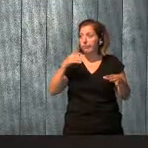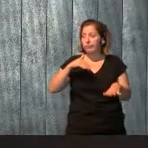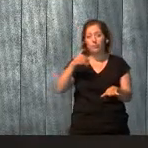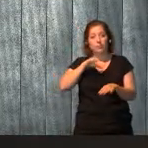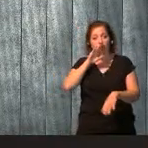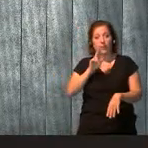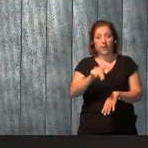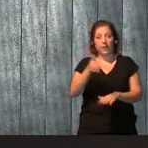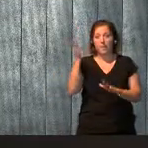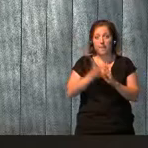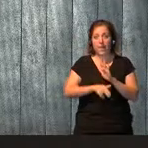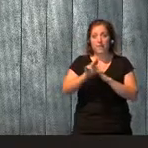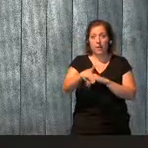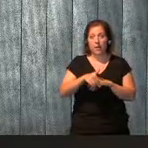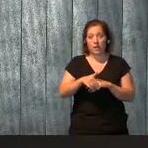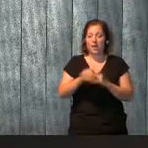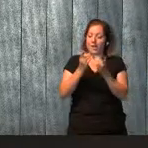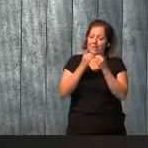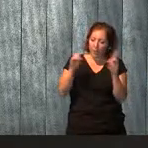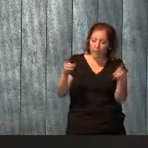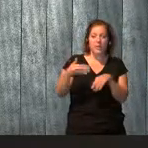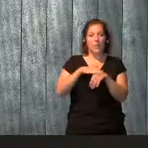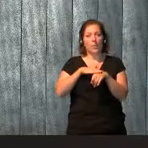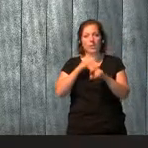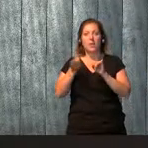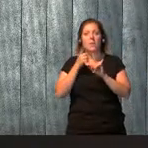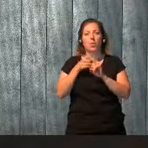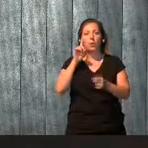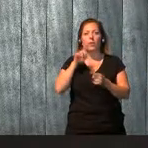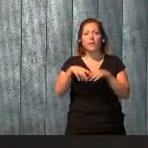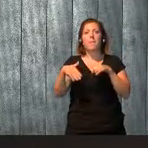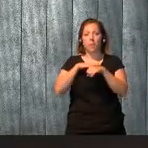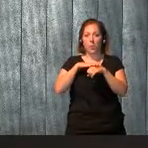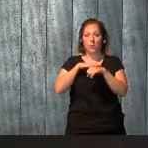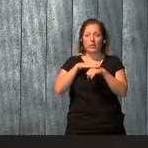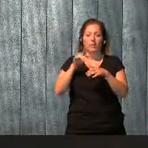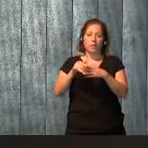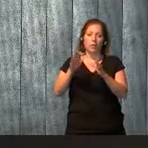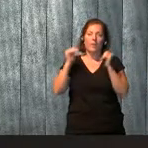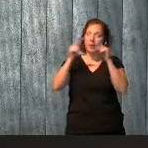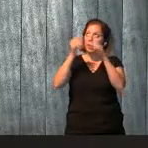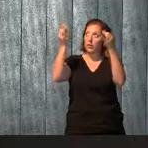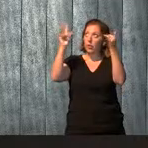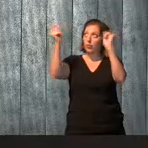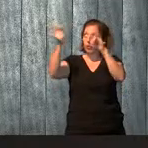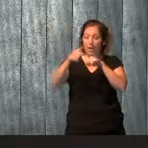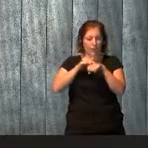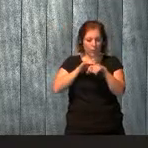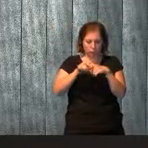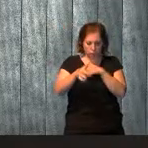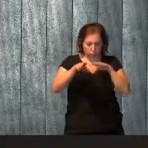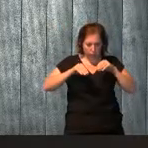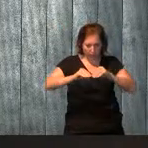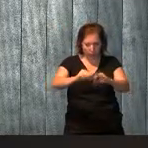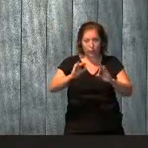son fundamentales para que estas políticas contra los efectos del cambio climático sean efectivas. a